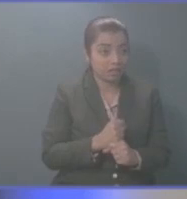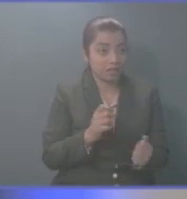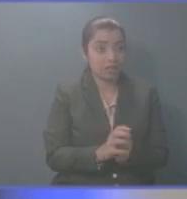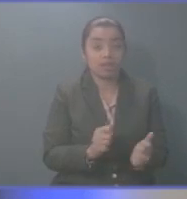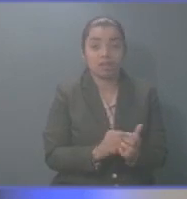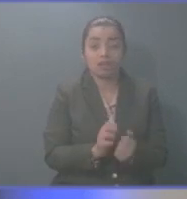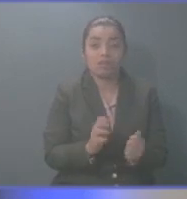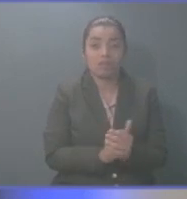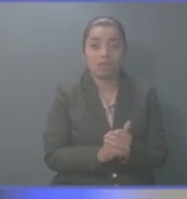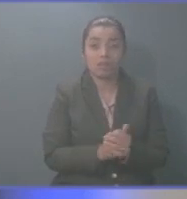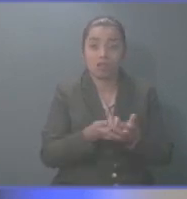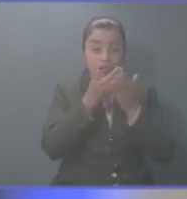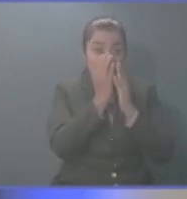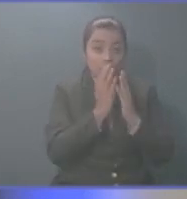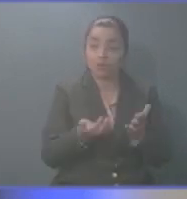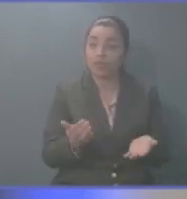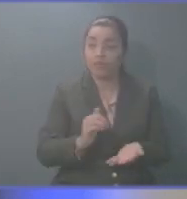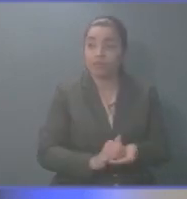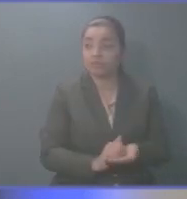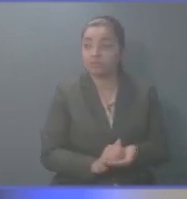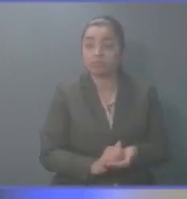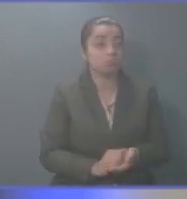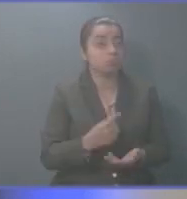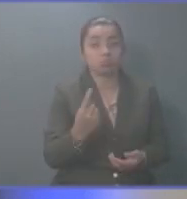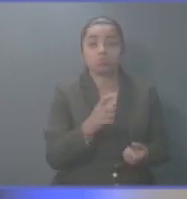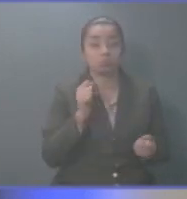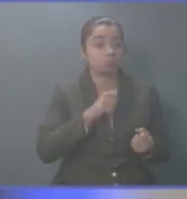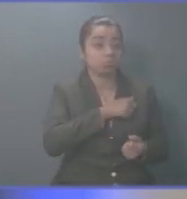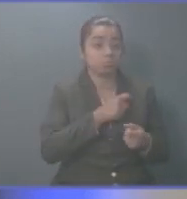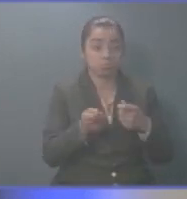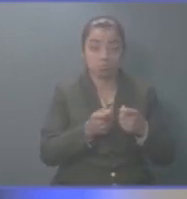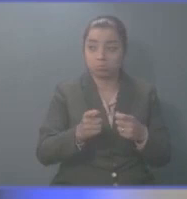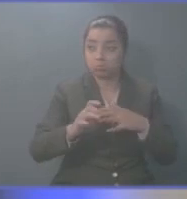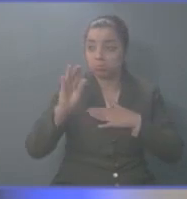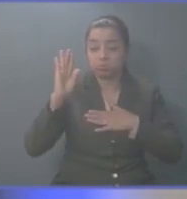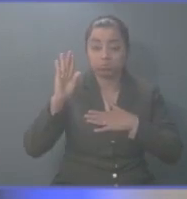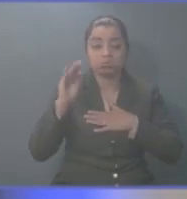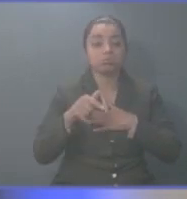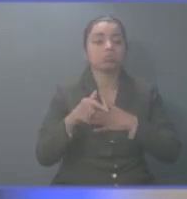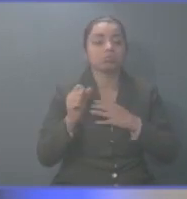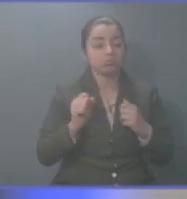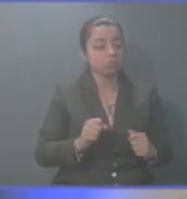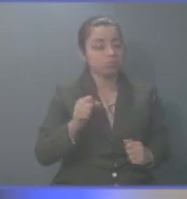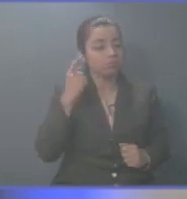como este del agua no va a repetirse, él no pudo asumir el compromiso. En el tema de la interpelación, él